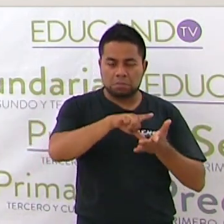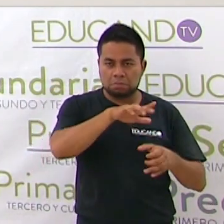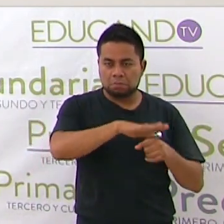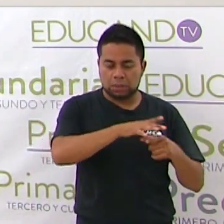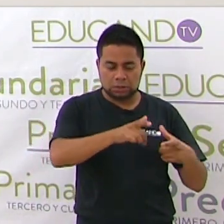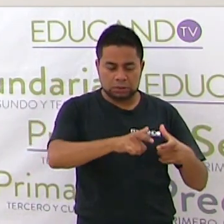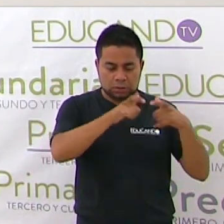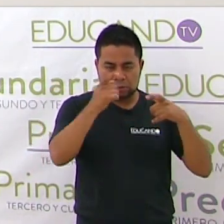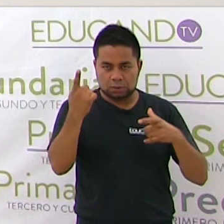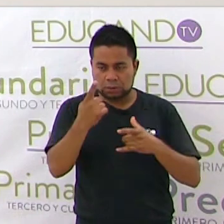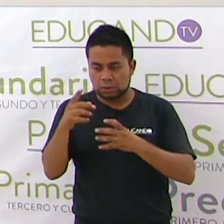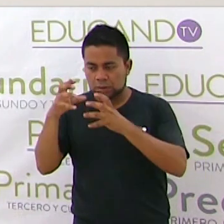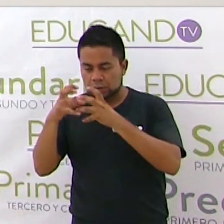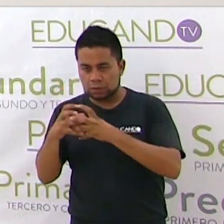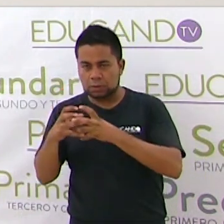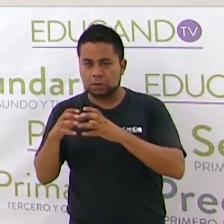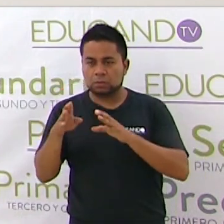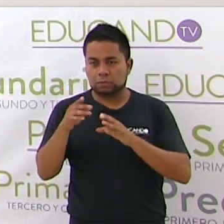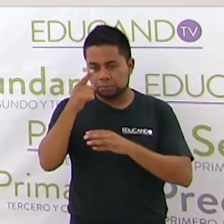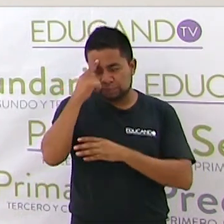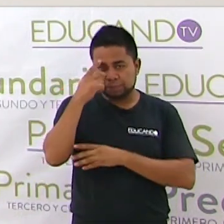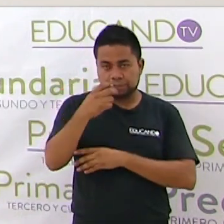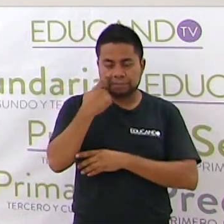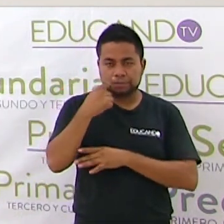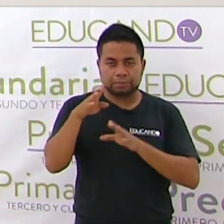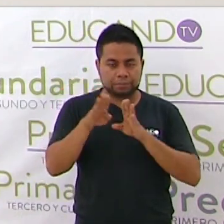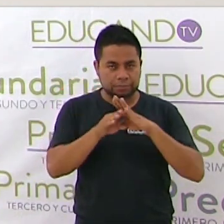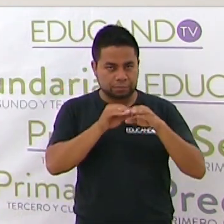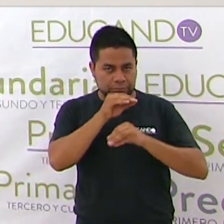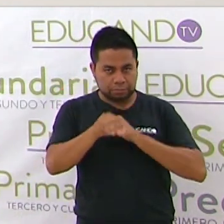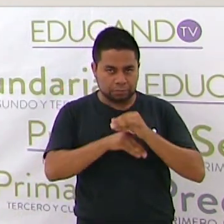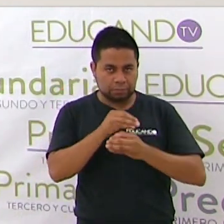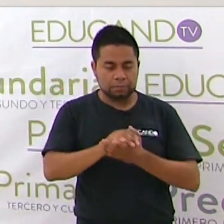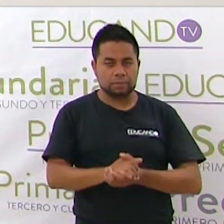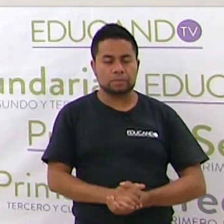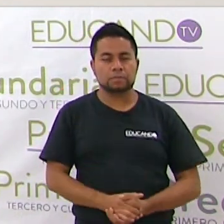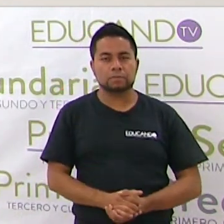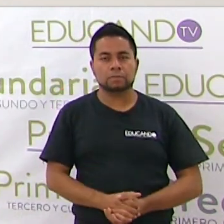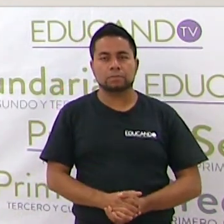esfera? Para ello lo vamos a poner de la siguiente manera, con una